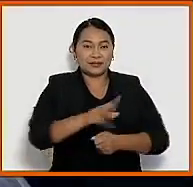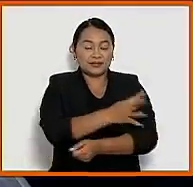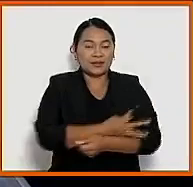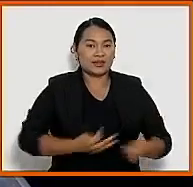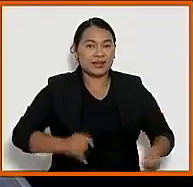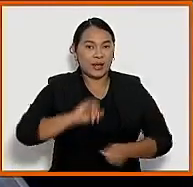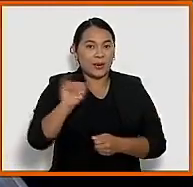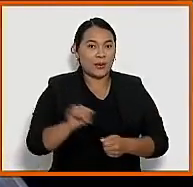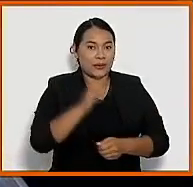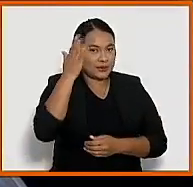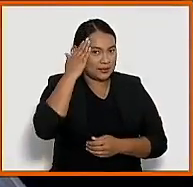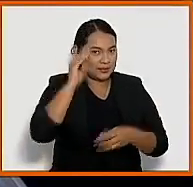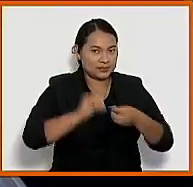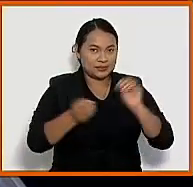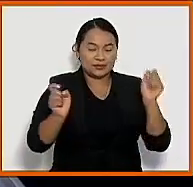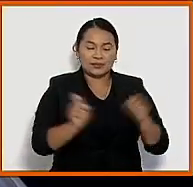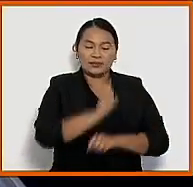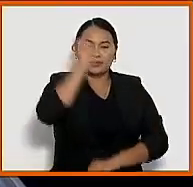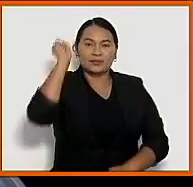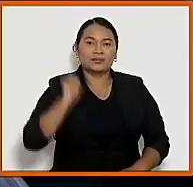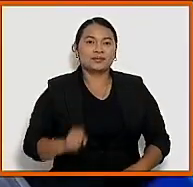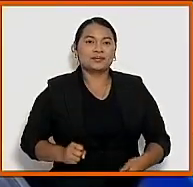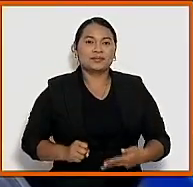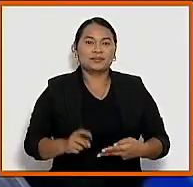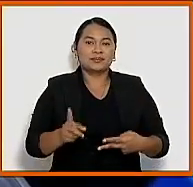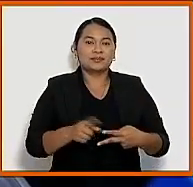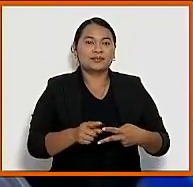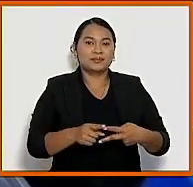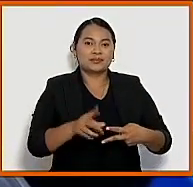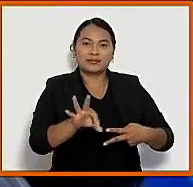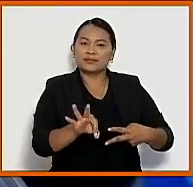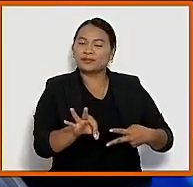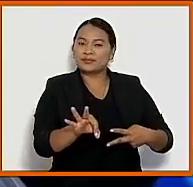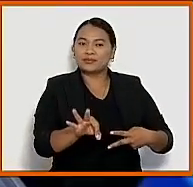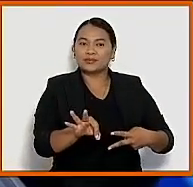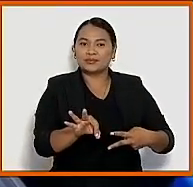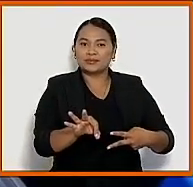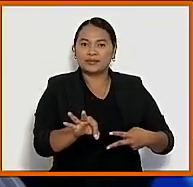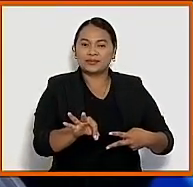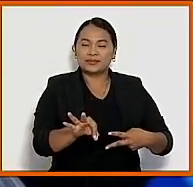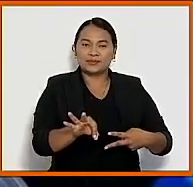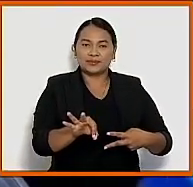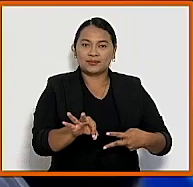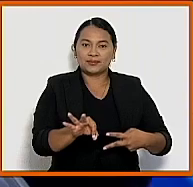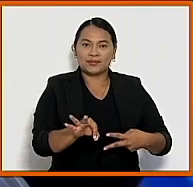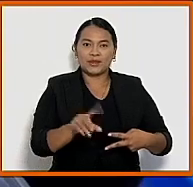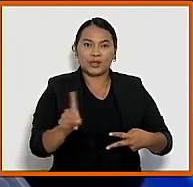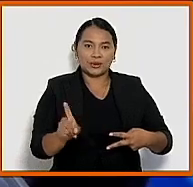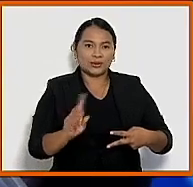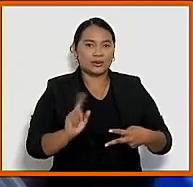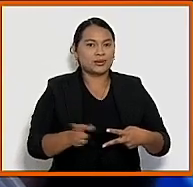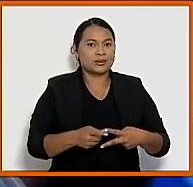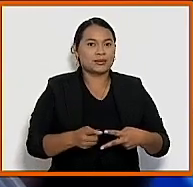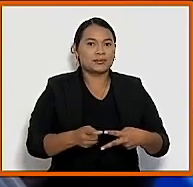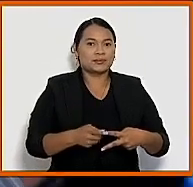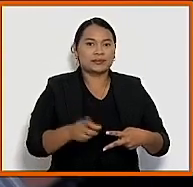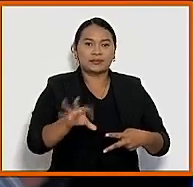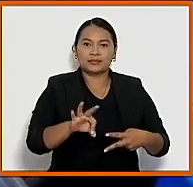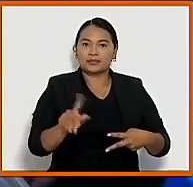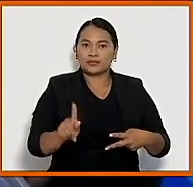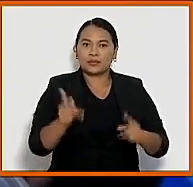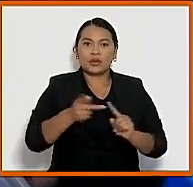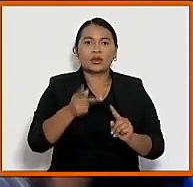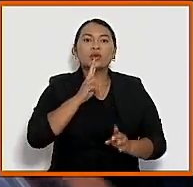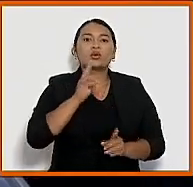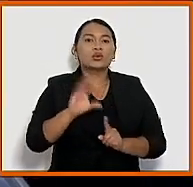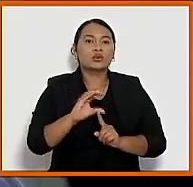es, atentos, este es el 9, segundo dígito, el 1, número favorecido 91 con